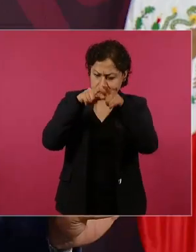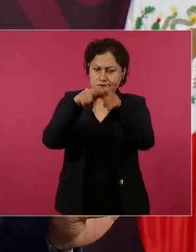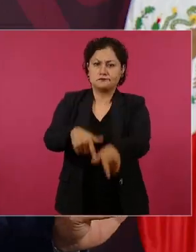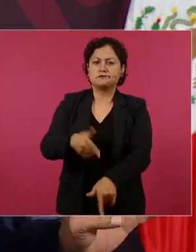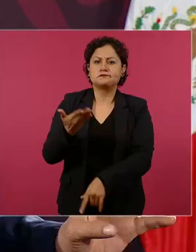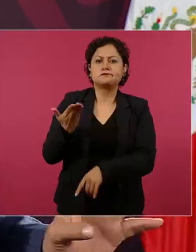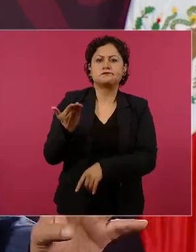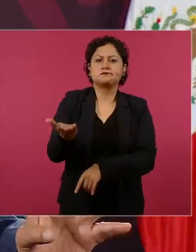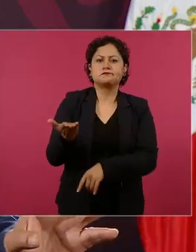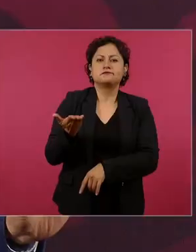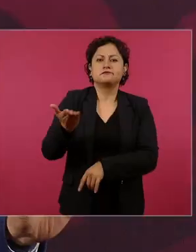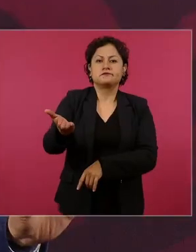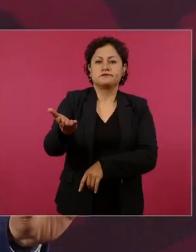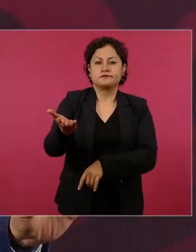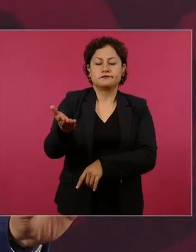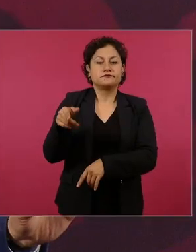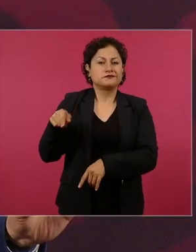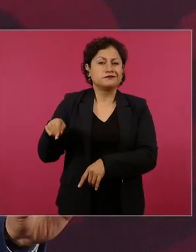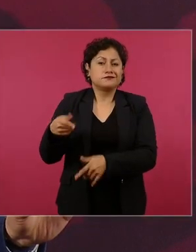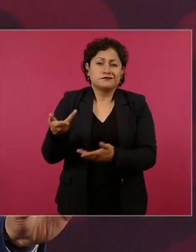no ha habido nada.